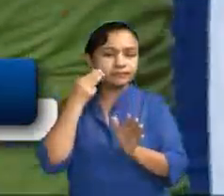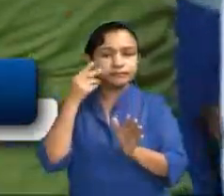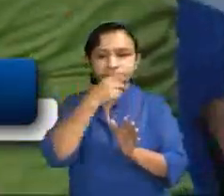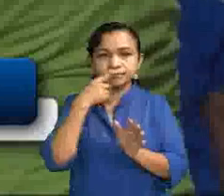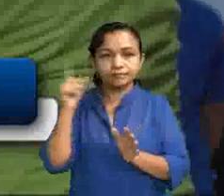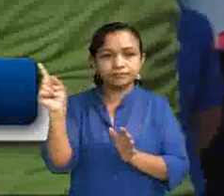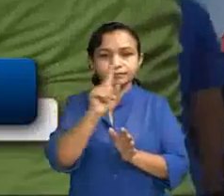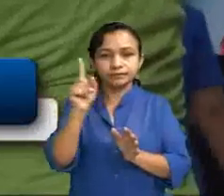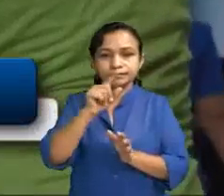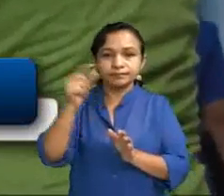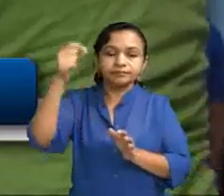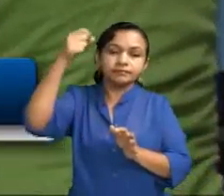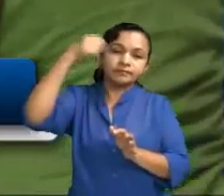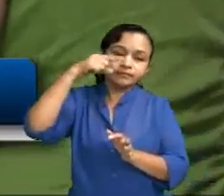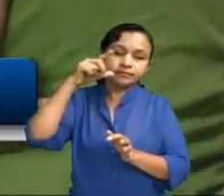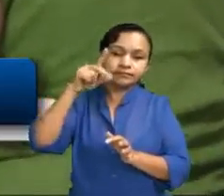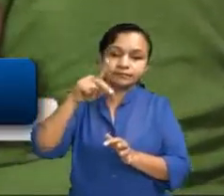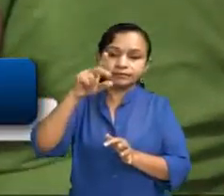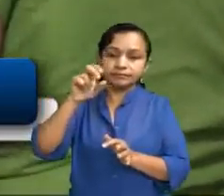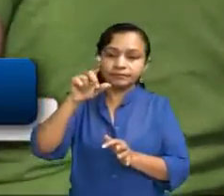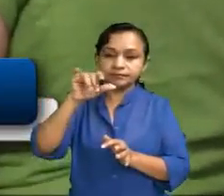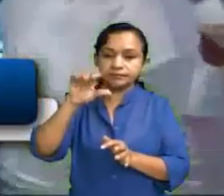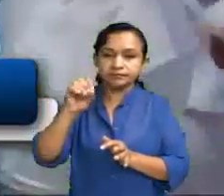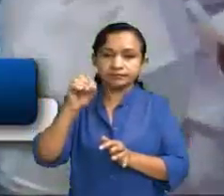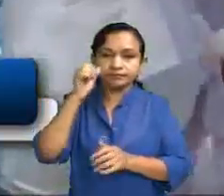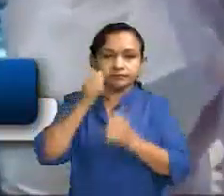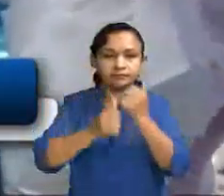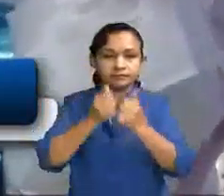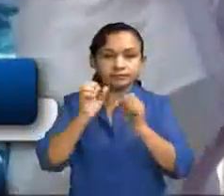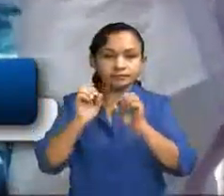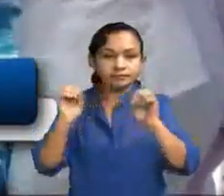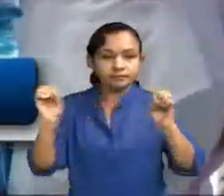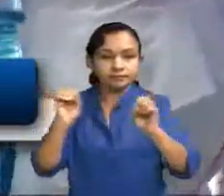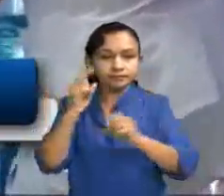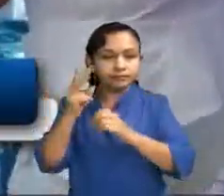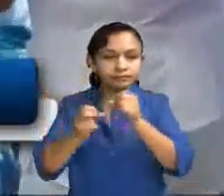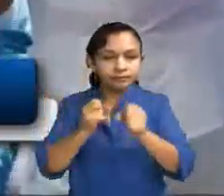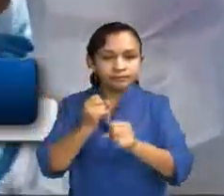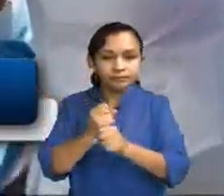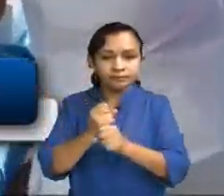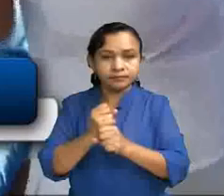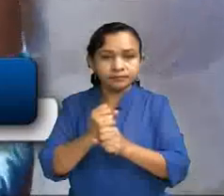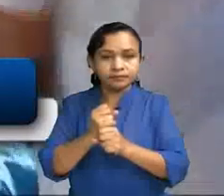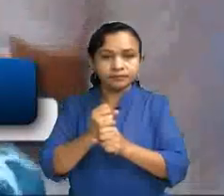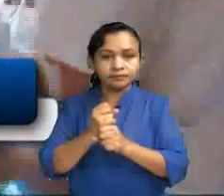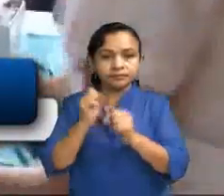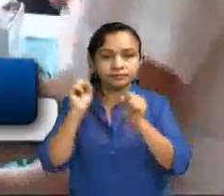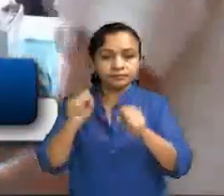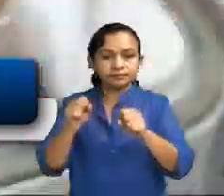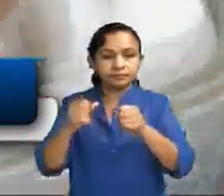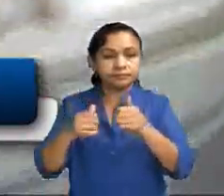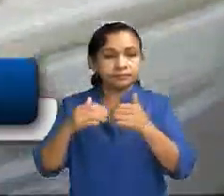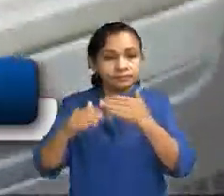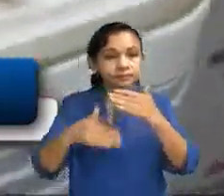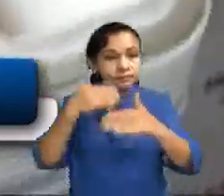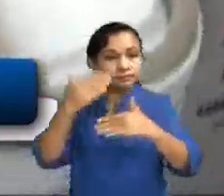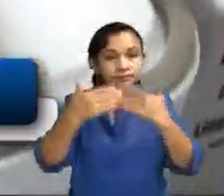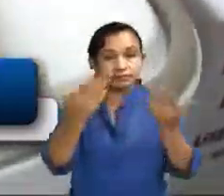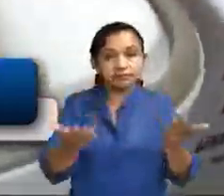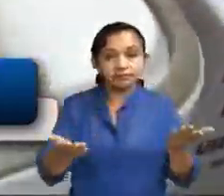no lo vacuna contra la polio, no presenta ningún síntoma a los 2 años? antes de los 2 años, puede presentar síntomas